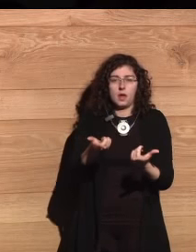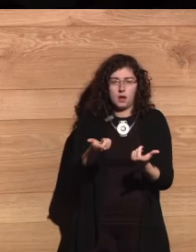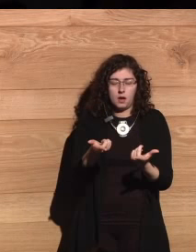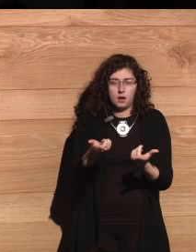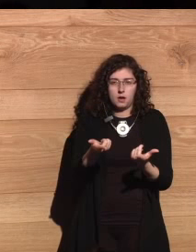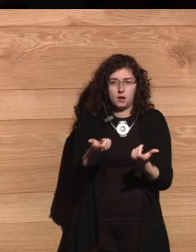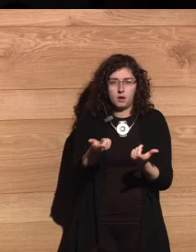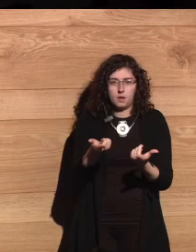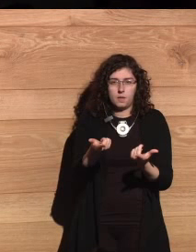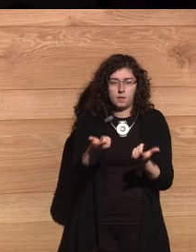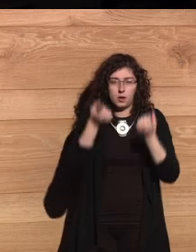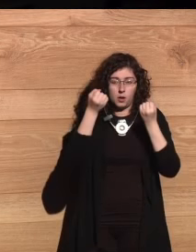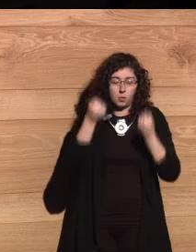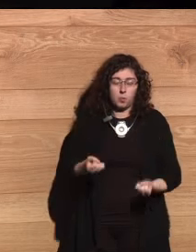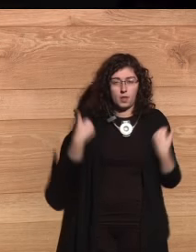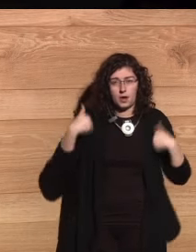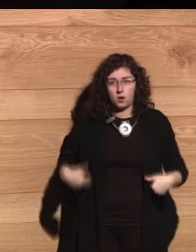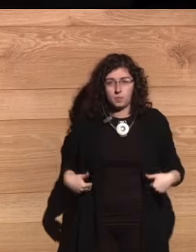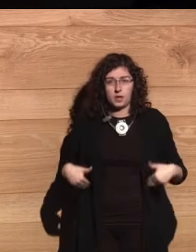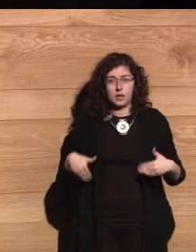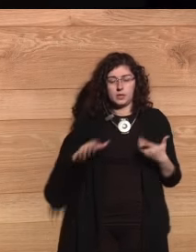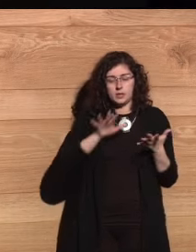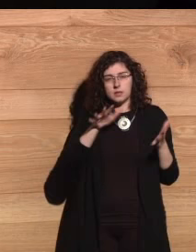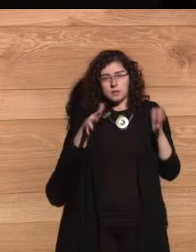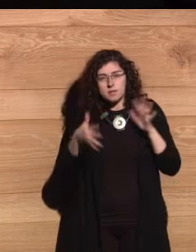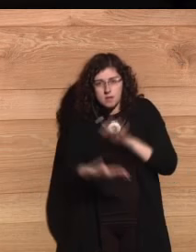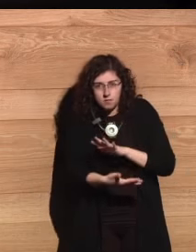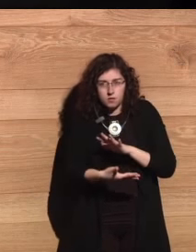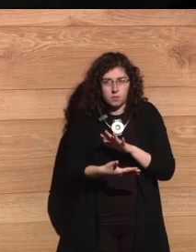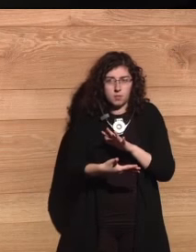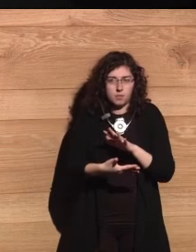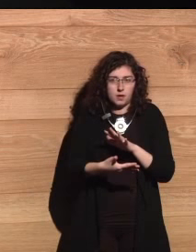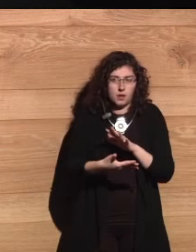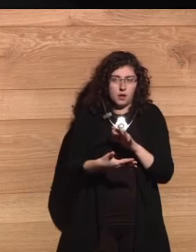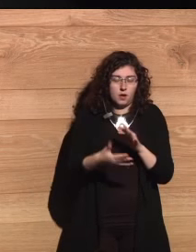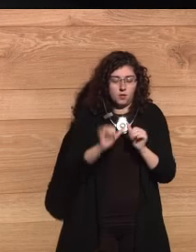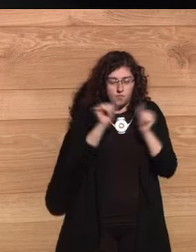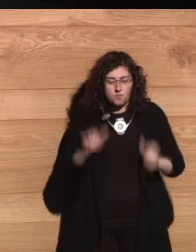ese poder al hombre de transformar nuestra condición humana.